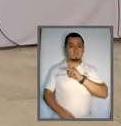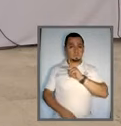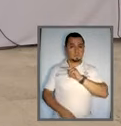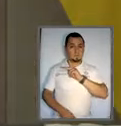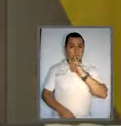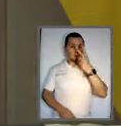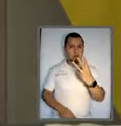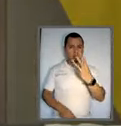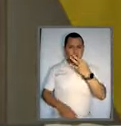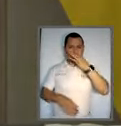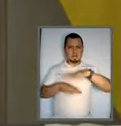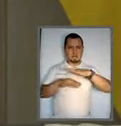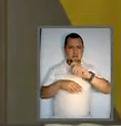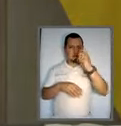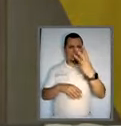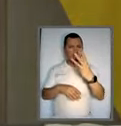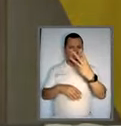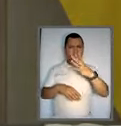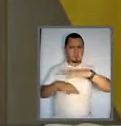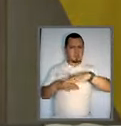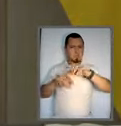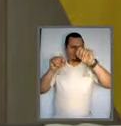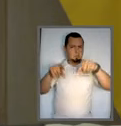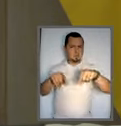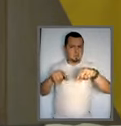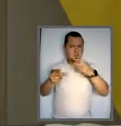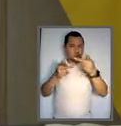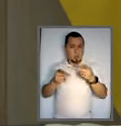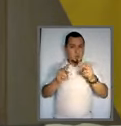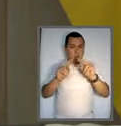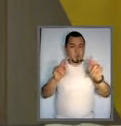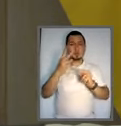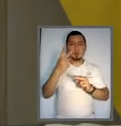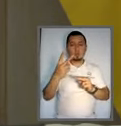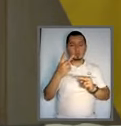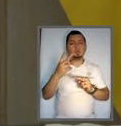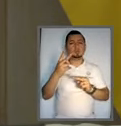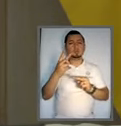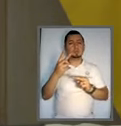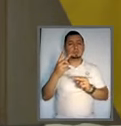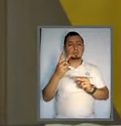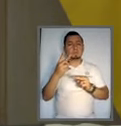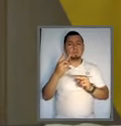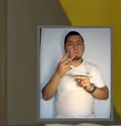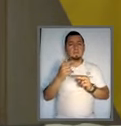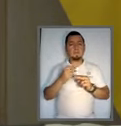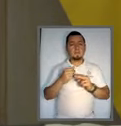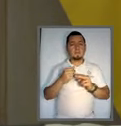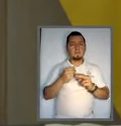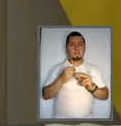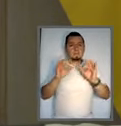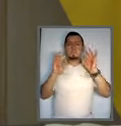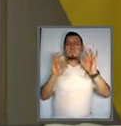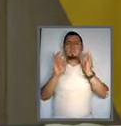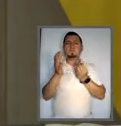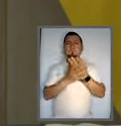los que ya habíamos informado, creo que son 3 casos. Ok. Pero ya, cuando menos sé que 2 de ellos ya estaban incluso bien,